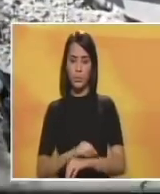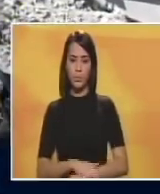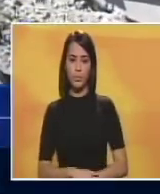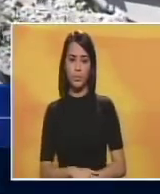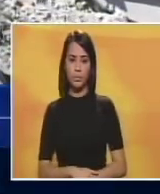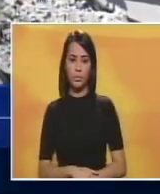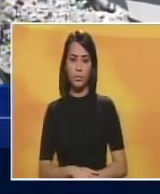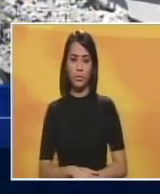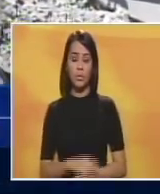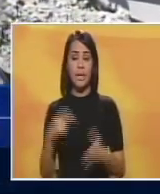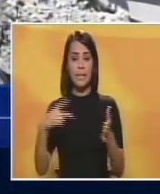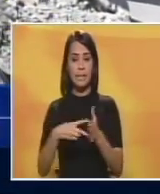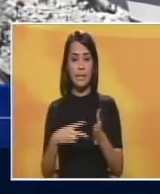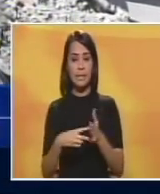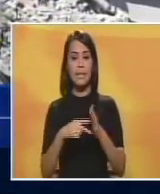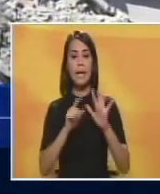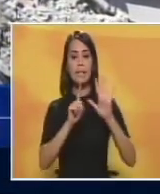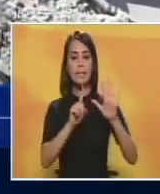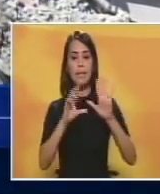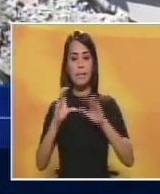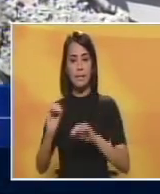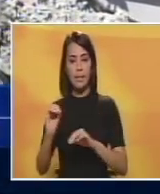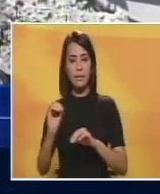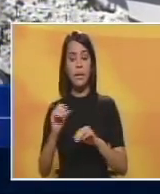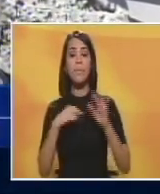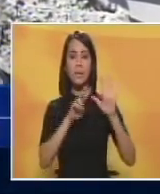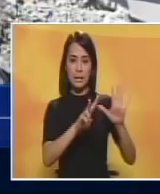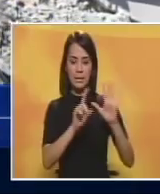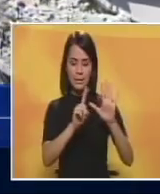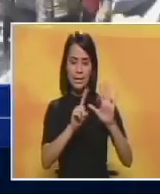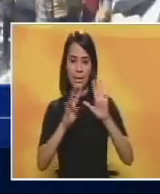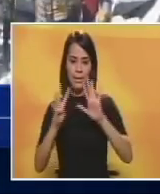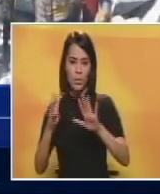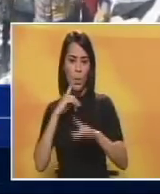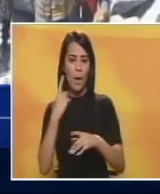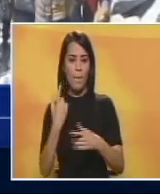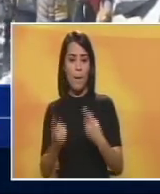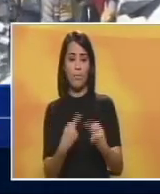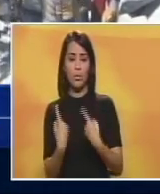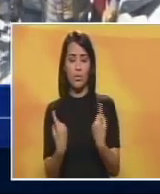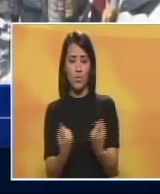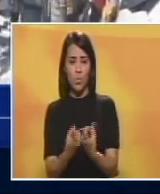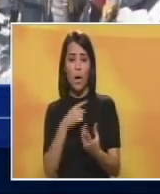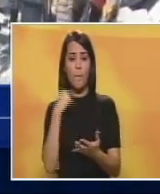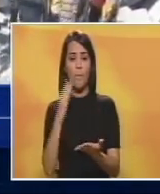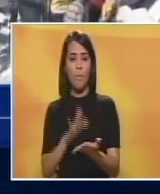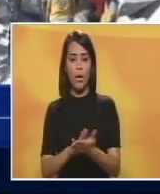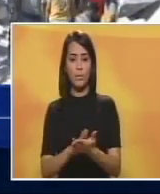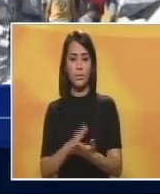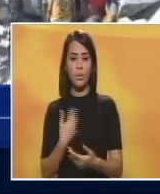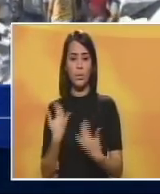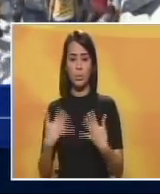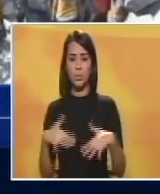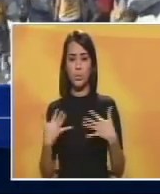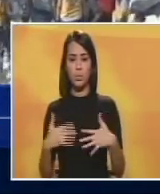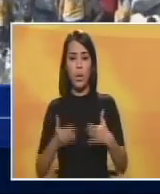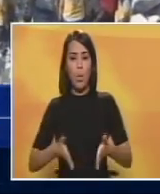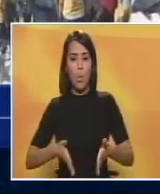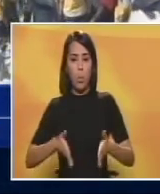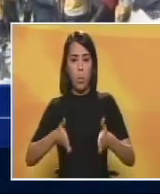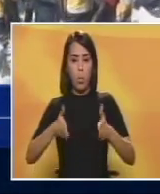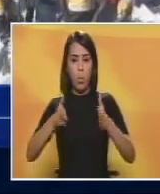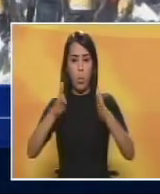En Siria subió a 69 la cifra de muertos por una explosión de un almacén de municiones que provocó el colapso de un